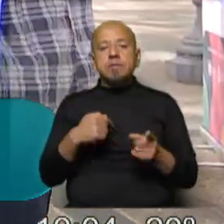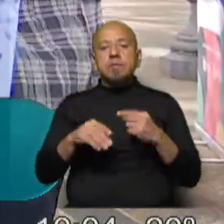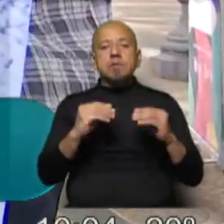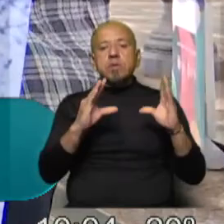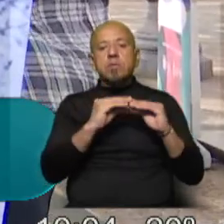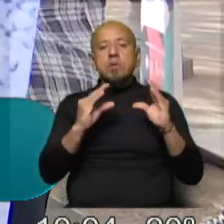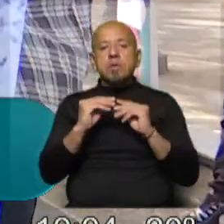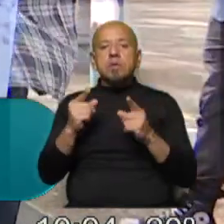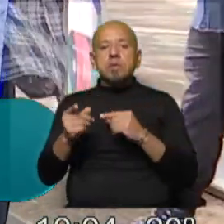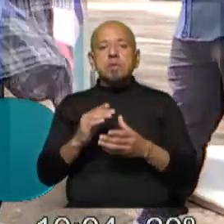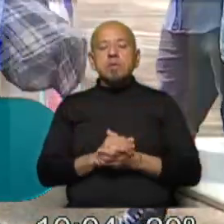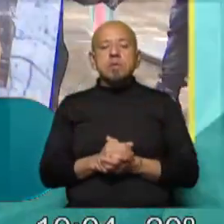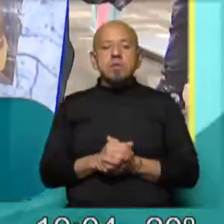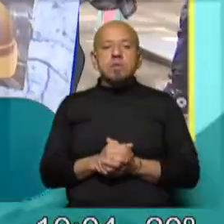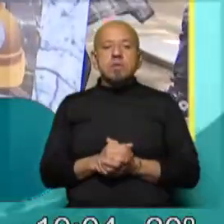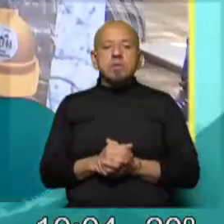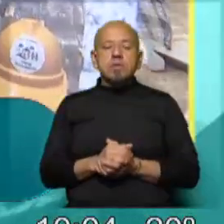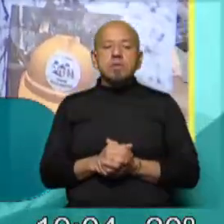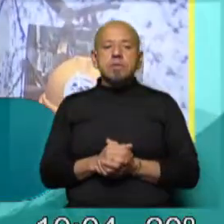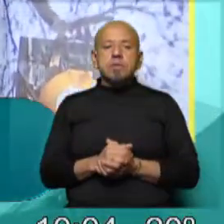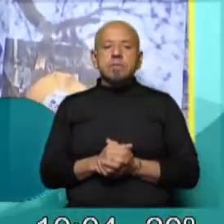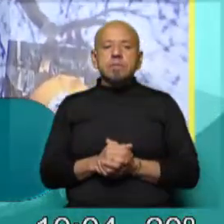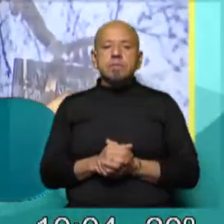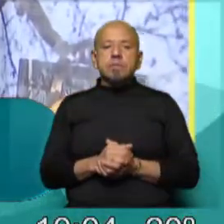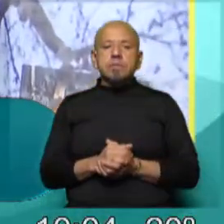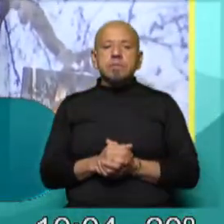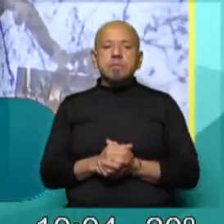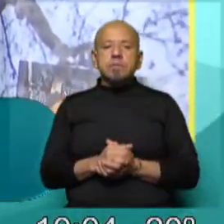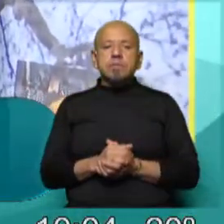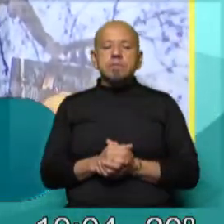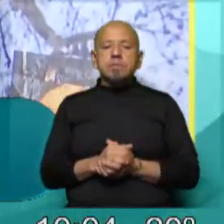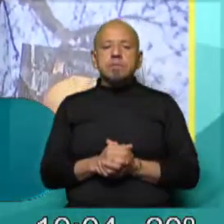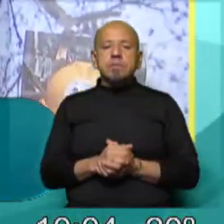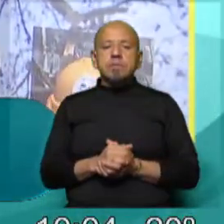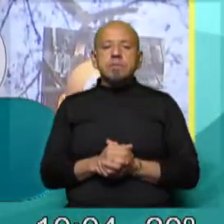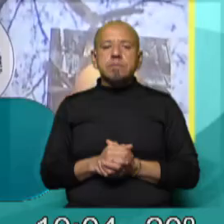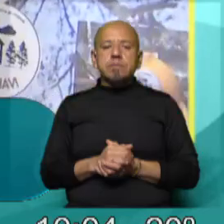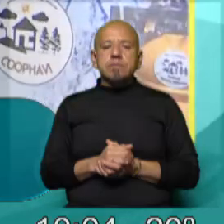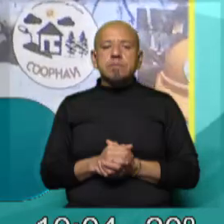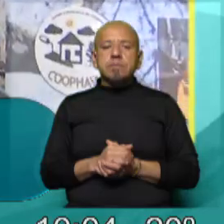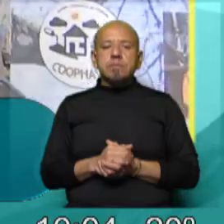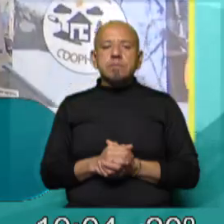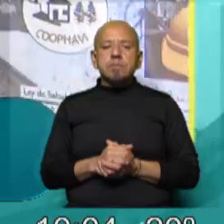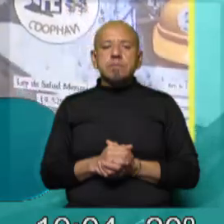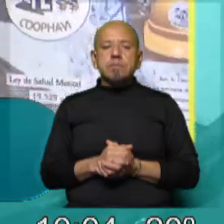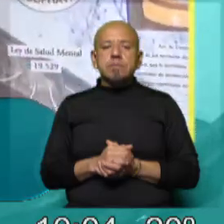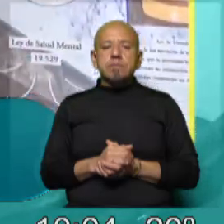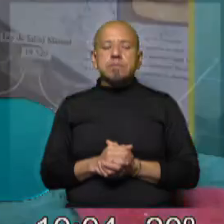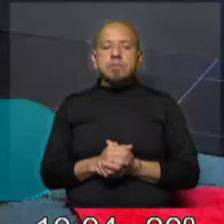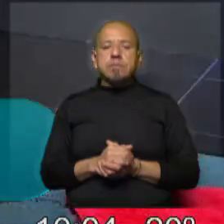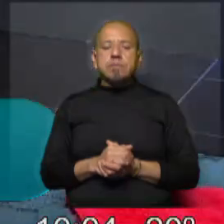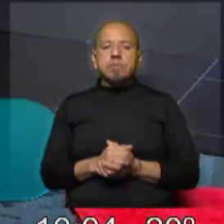estamos haciendo ahora. Fue al revés. Muchas gracias. Un beso grande a Tania. Qué bueno, vamos a arriba. Bueno, con toda la